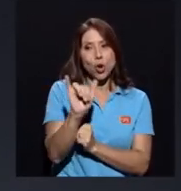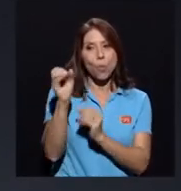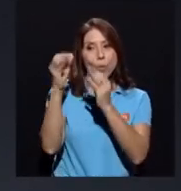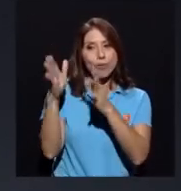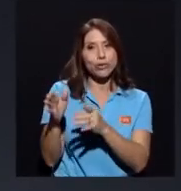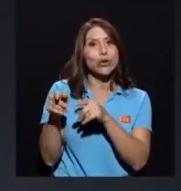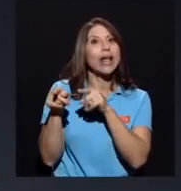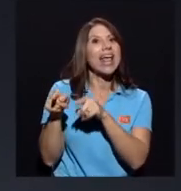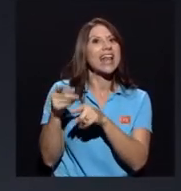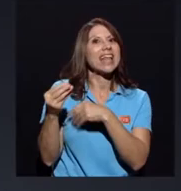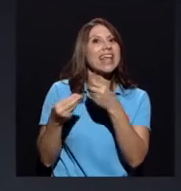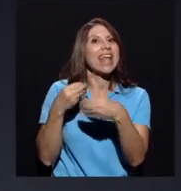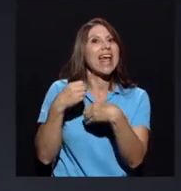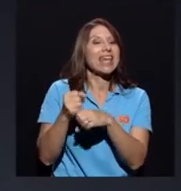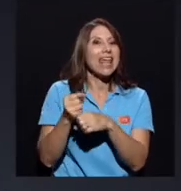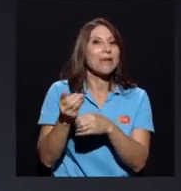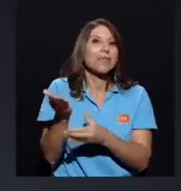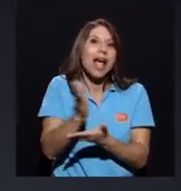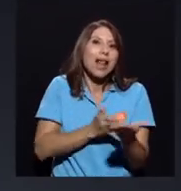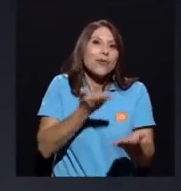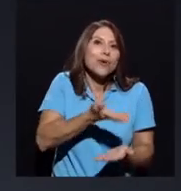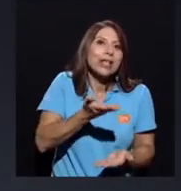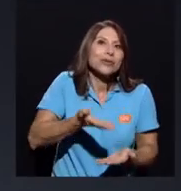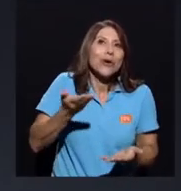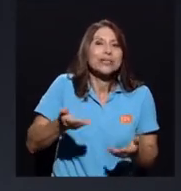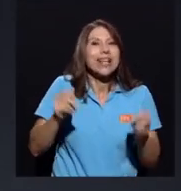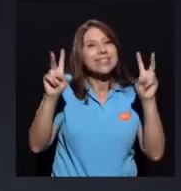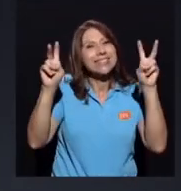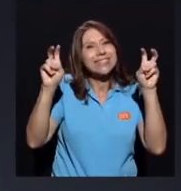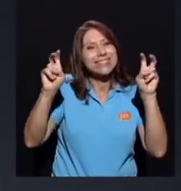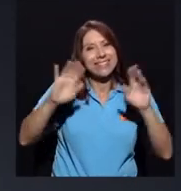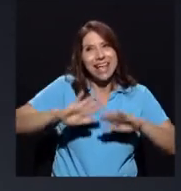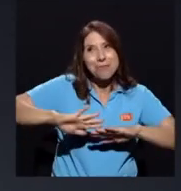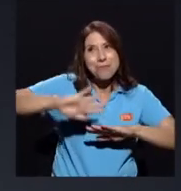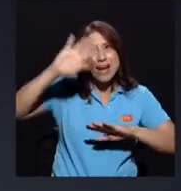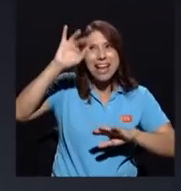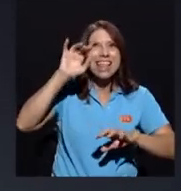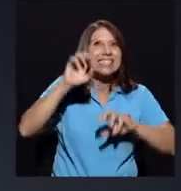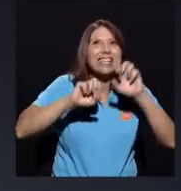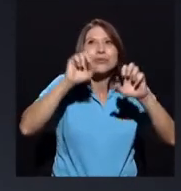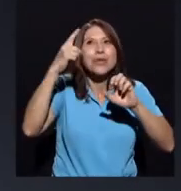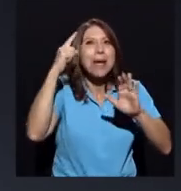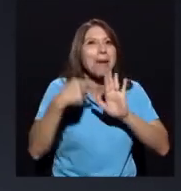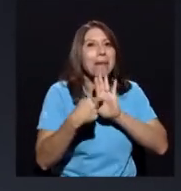subiría por las paredes en algunas de las cosas porque en la tecnología